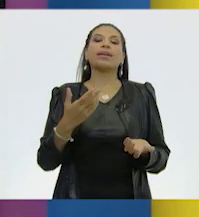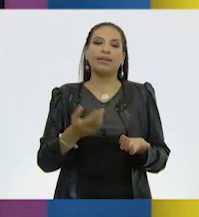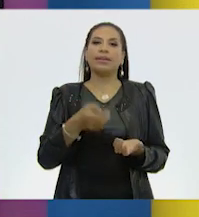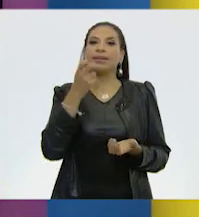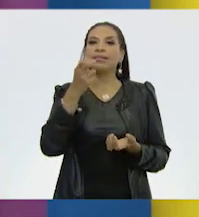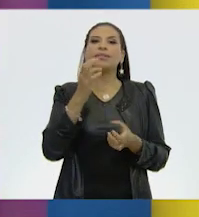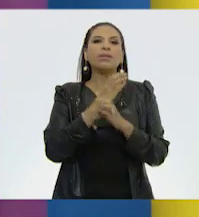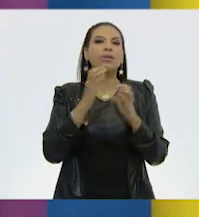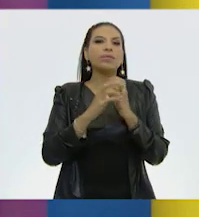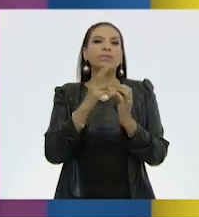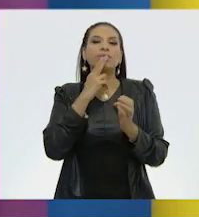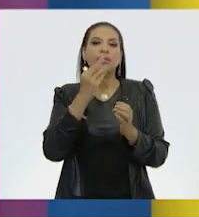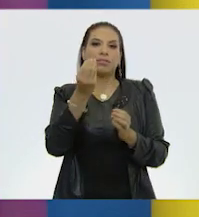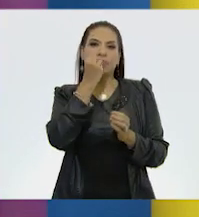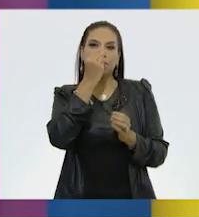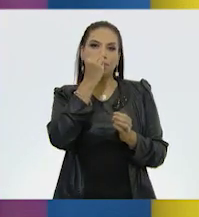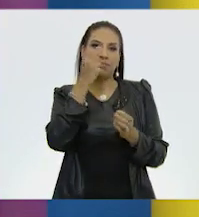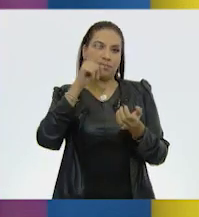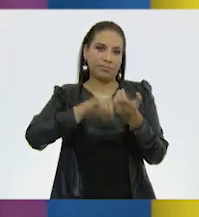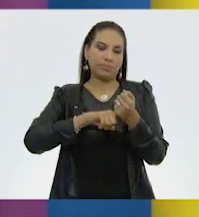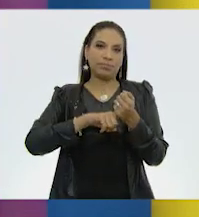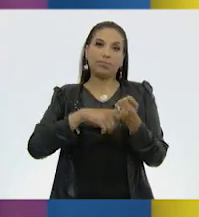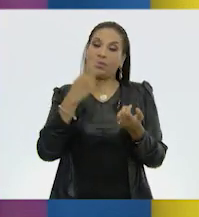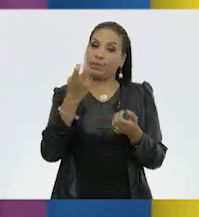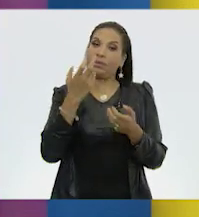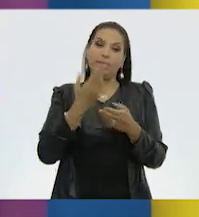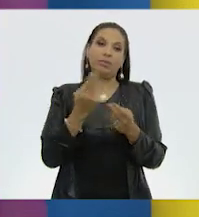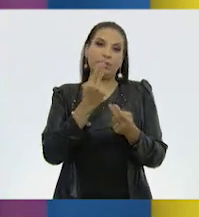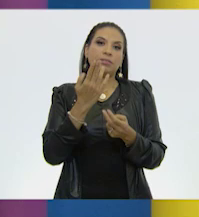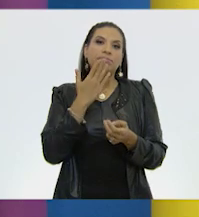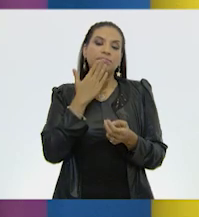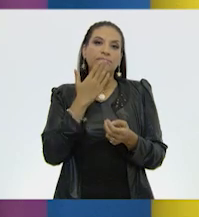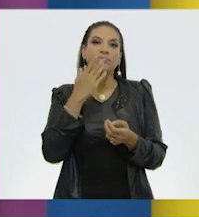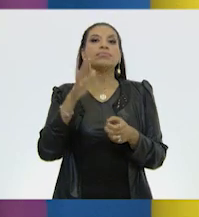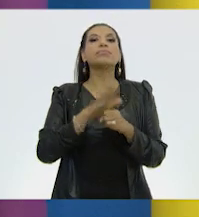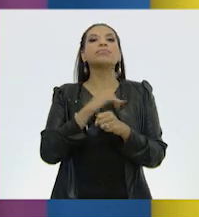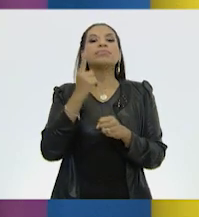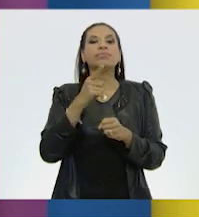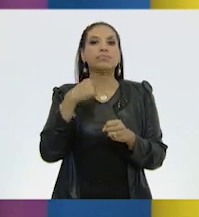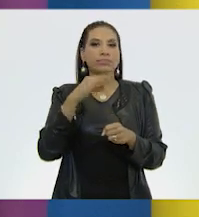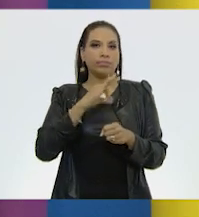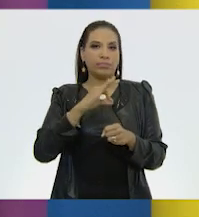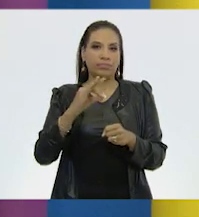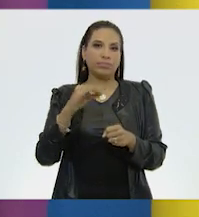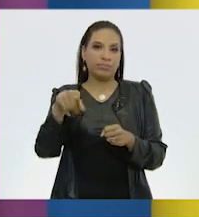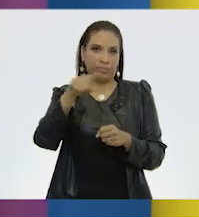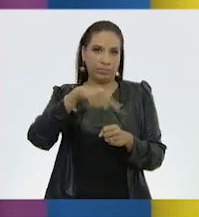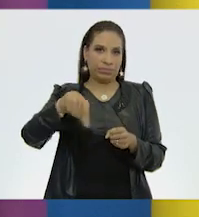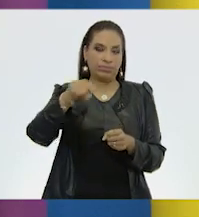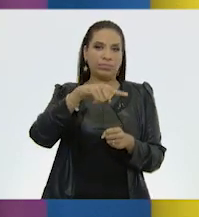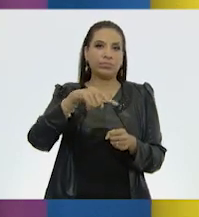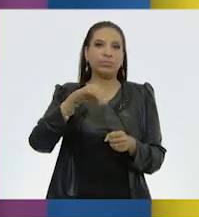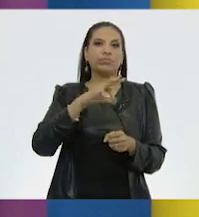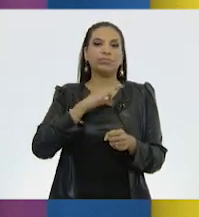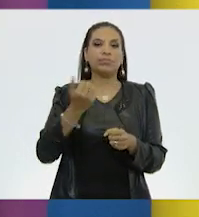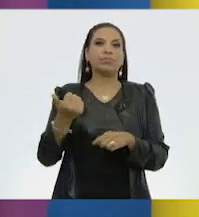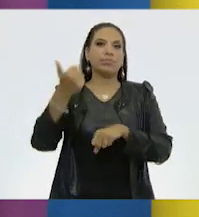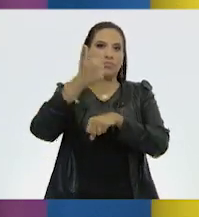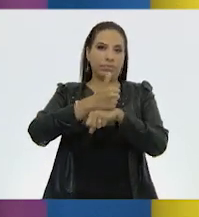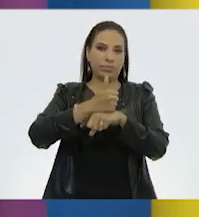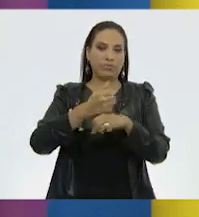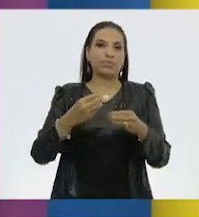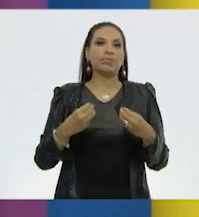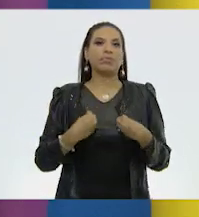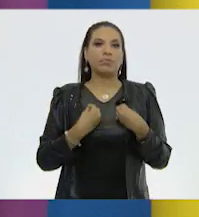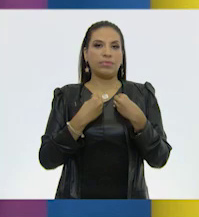Ese bien es la comida. Y vaya que les hacía bien, pues les permitió a ellos que se asentaran y que